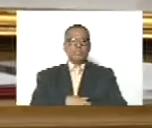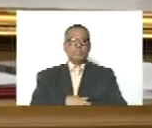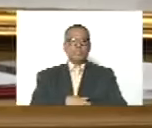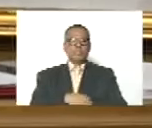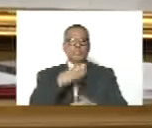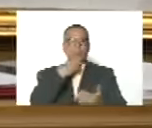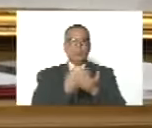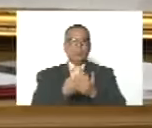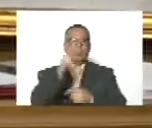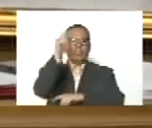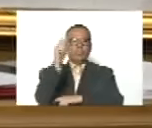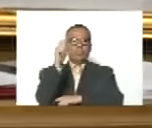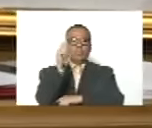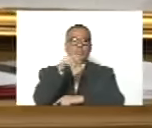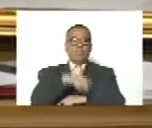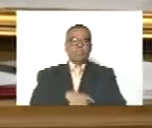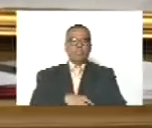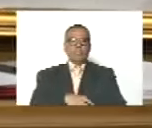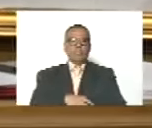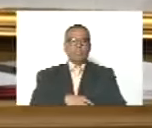Muchas gracias, diputado.